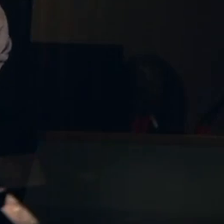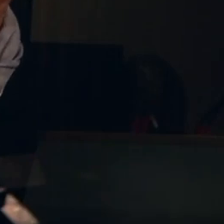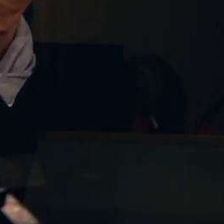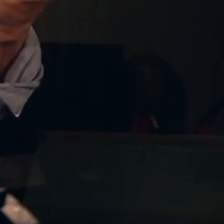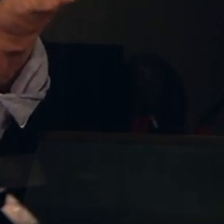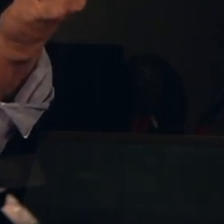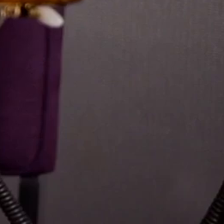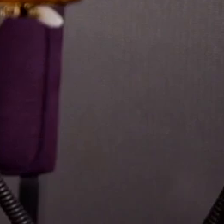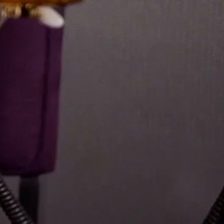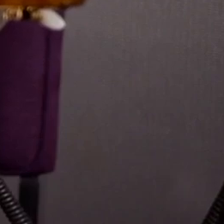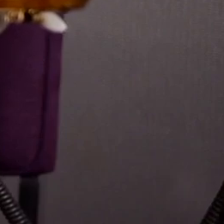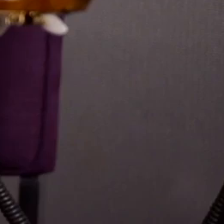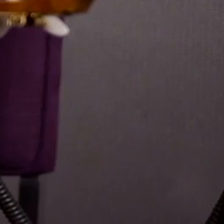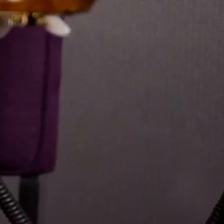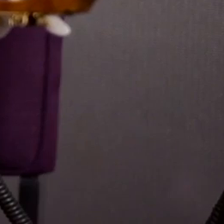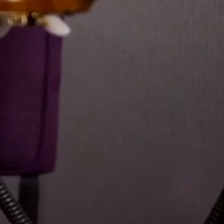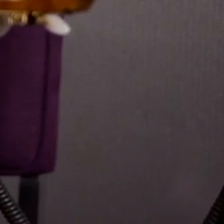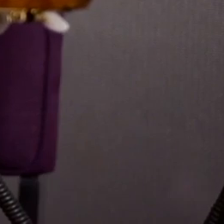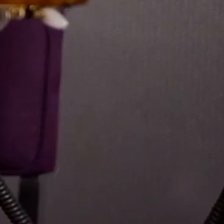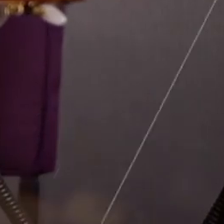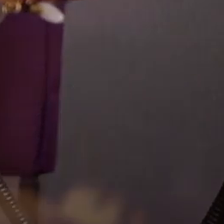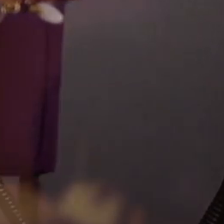placing the lead in your